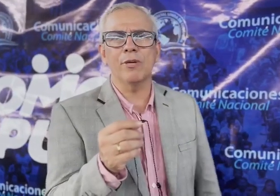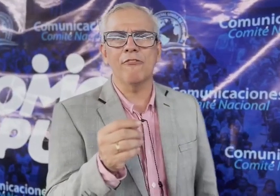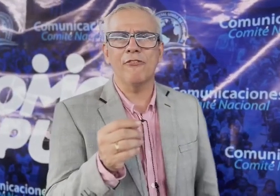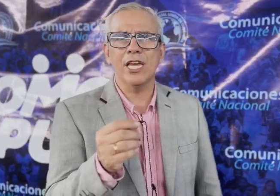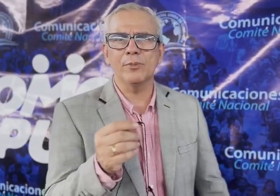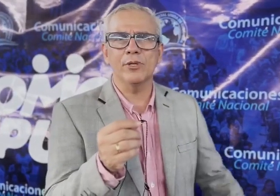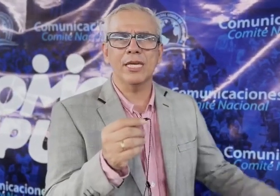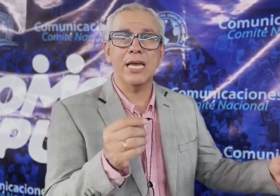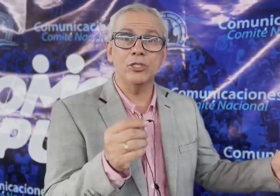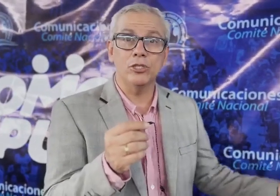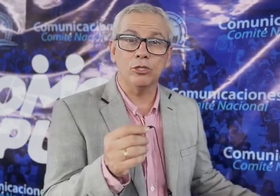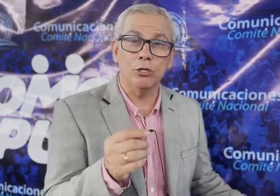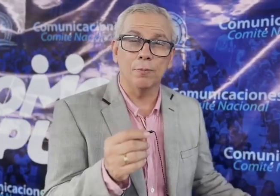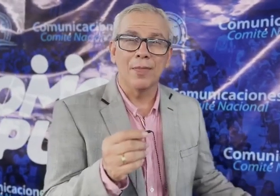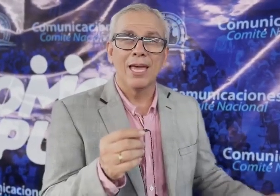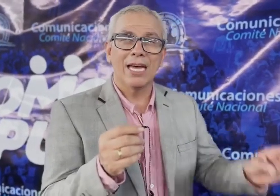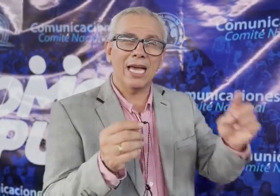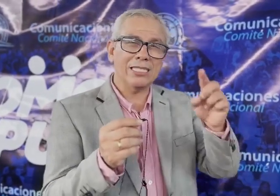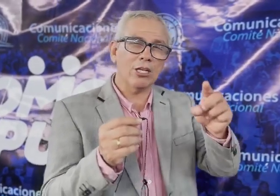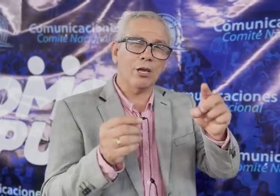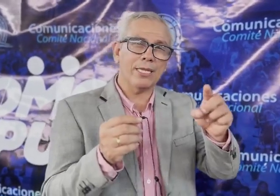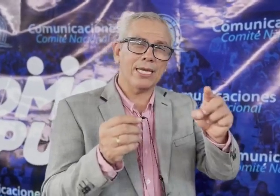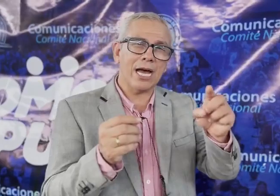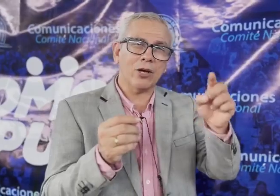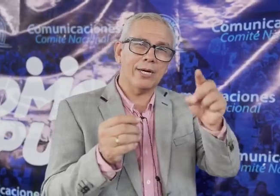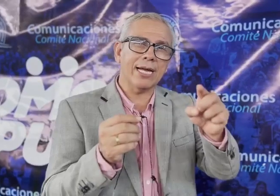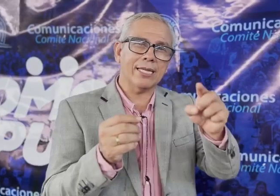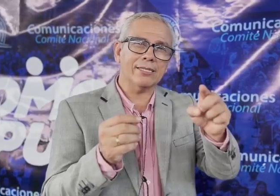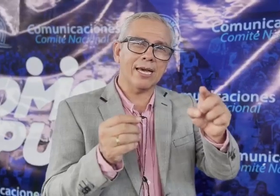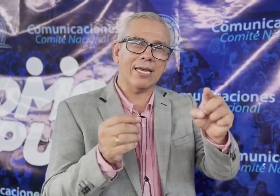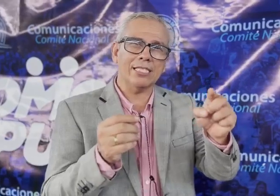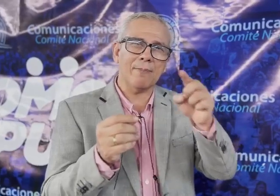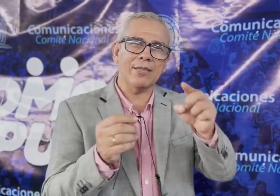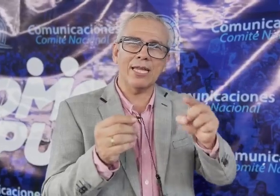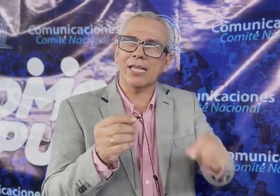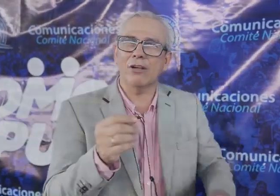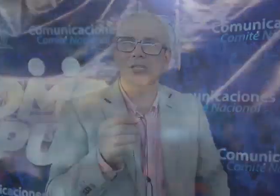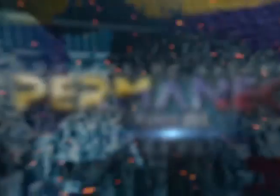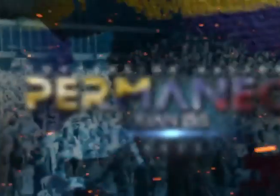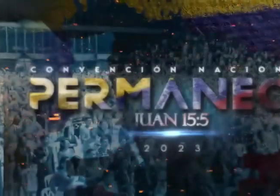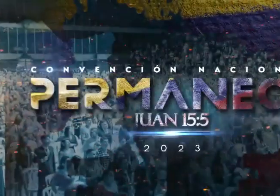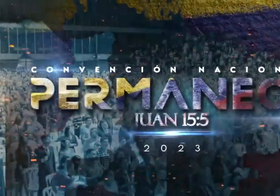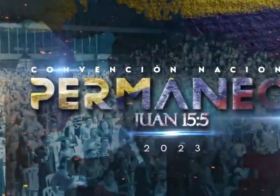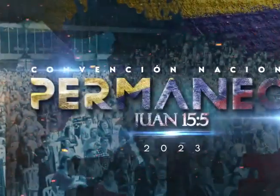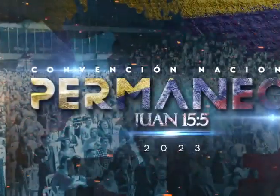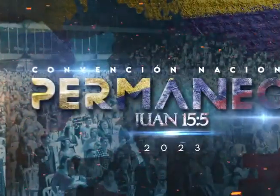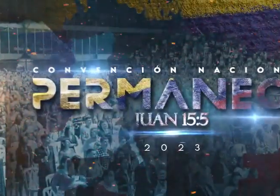de Colombia en Facebook y en YouTube. Que el Señor lo bendiga, conéctese y esté pendiente de lo que sucede.